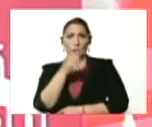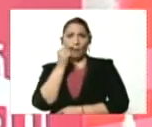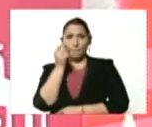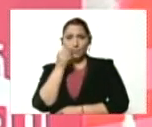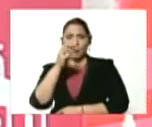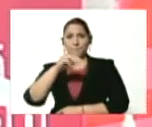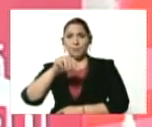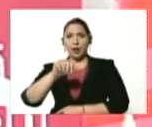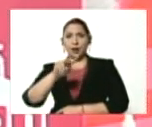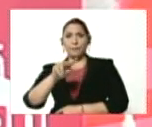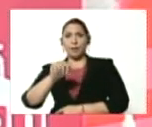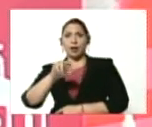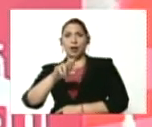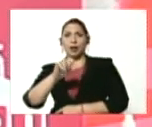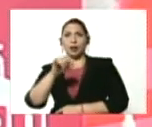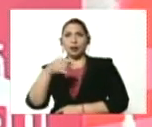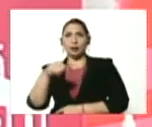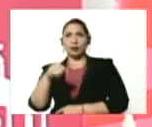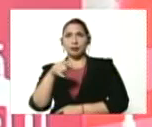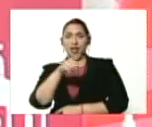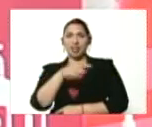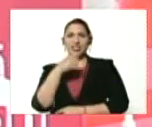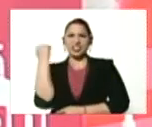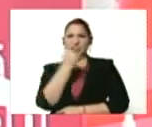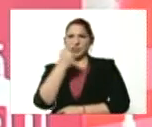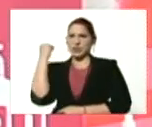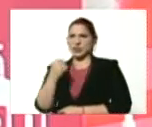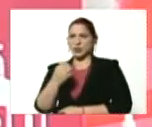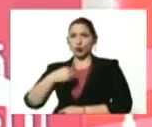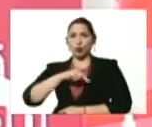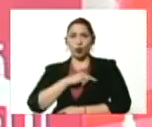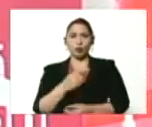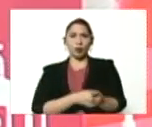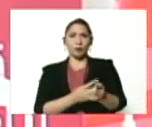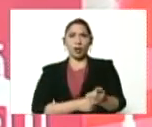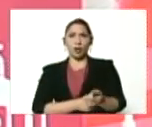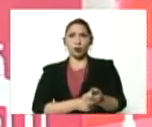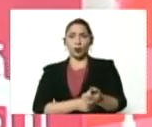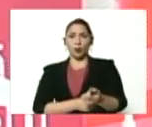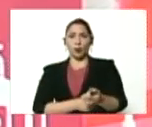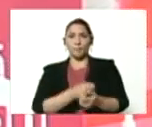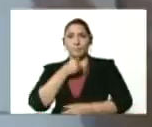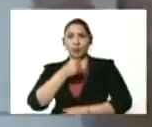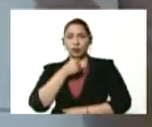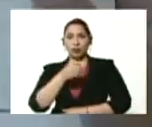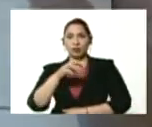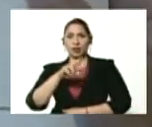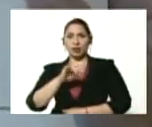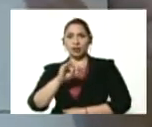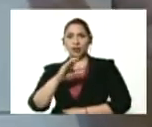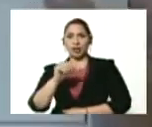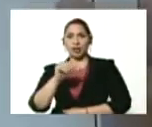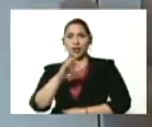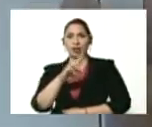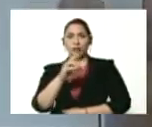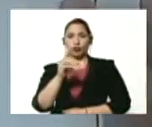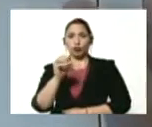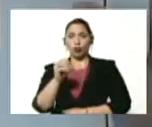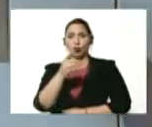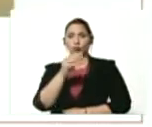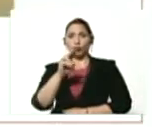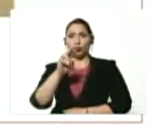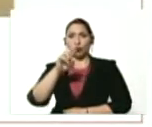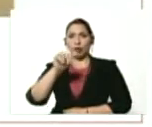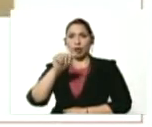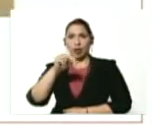que es el asesino de nuestro hermano periodista Ricardo Durán. Este Fred